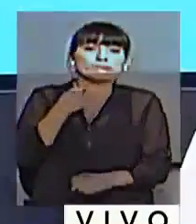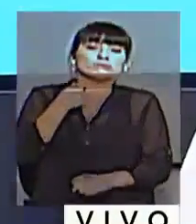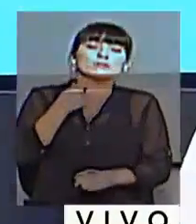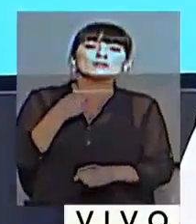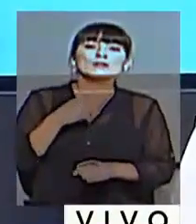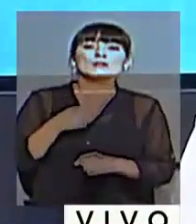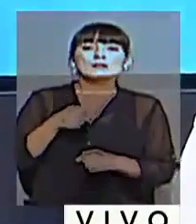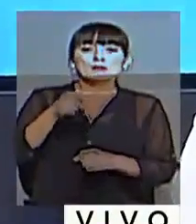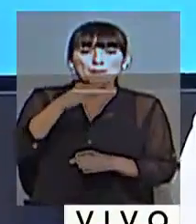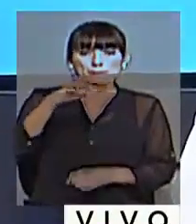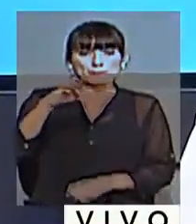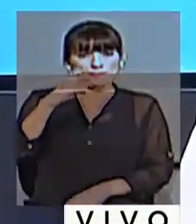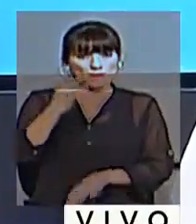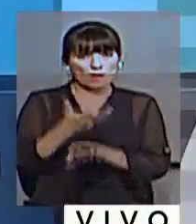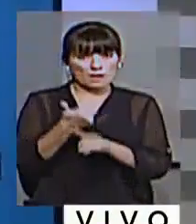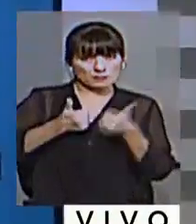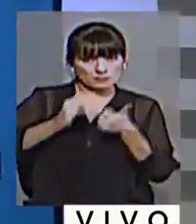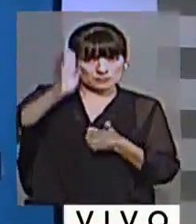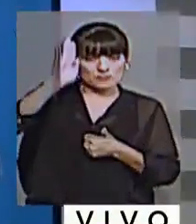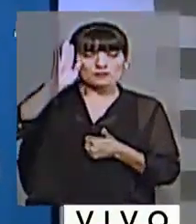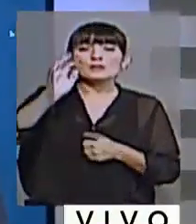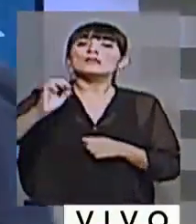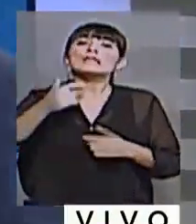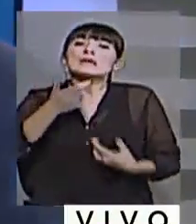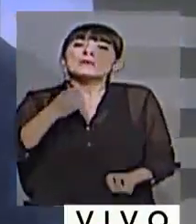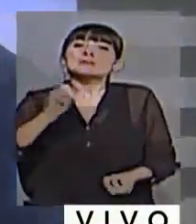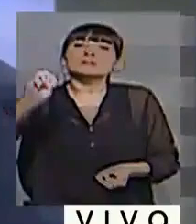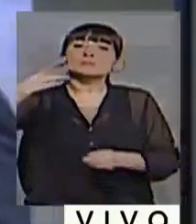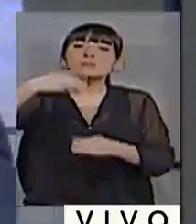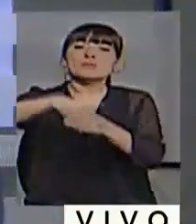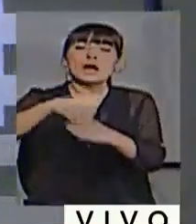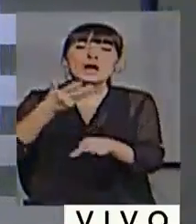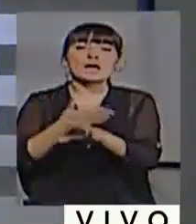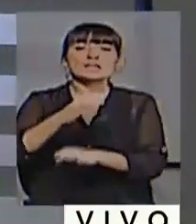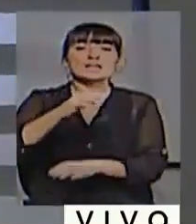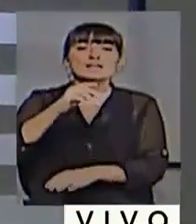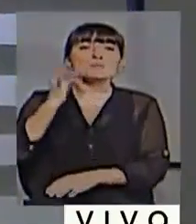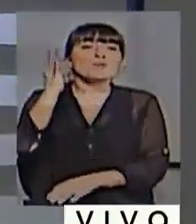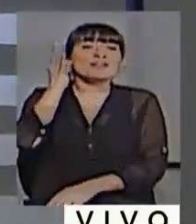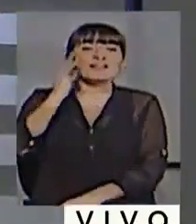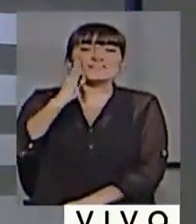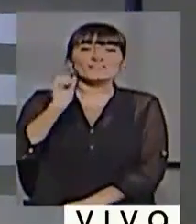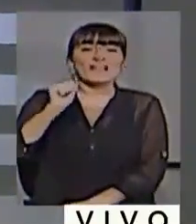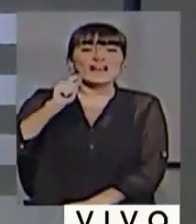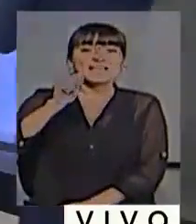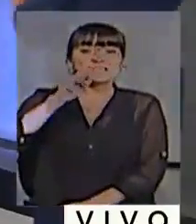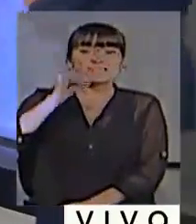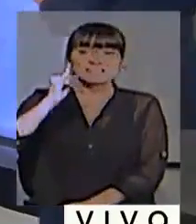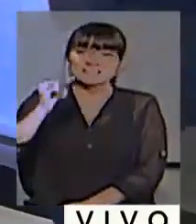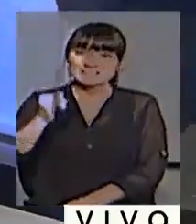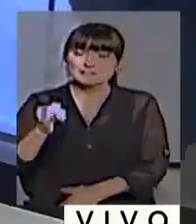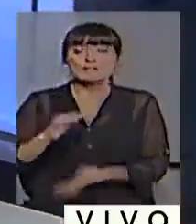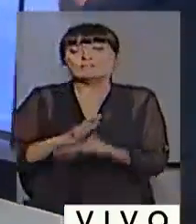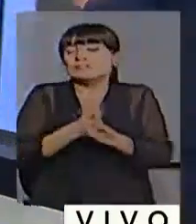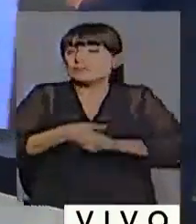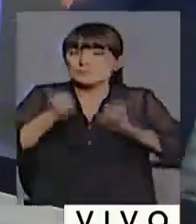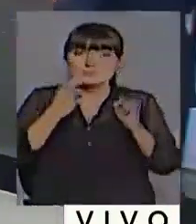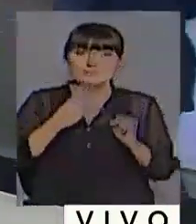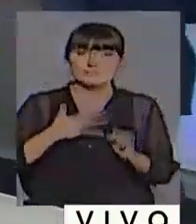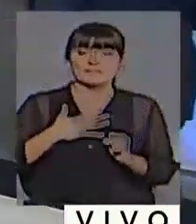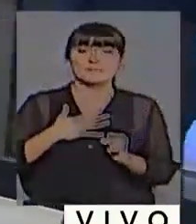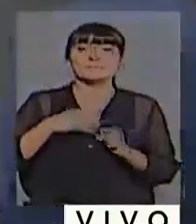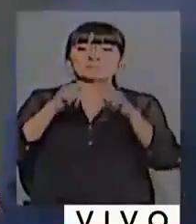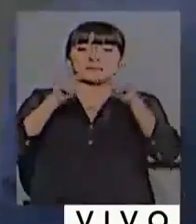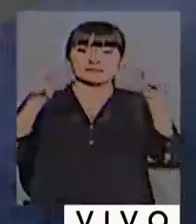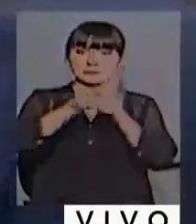su candidato. ¿Y qué pasa si en segunda vuelta pasa Beatriz Sánchez? Porque todo es posible en la vida. Claudio Valdés dice, si la DC